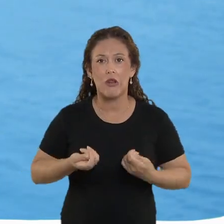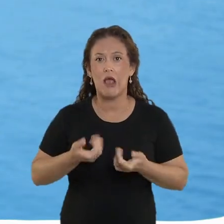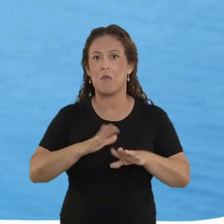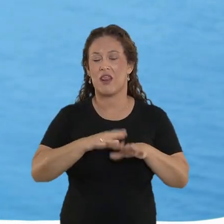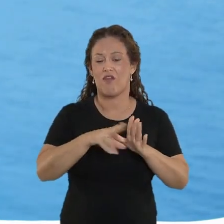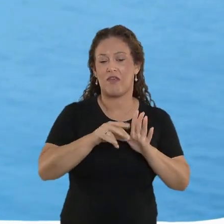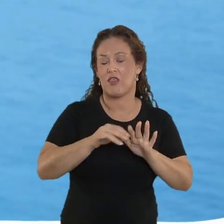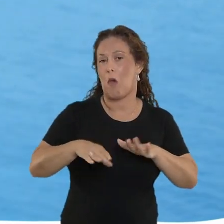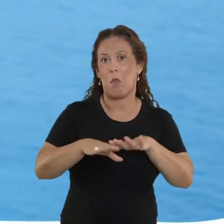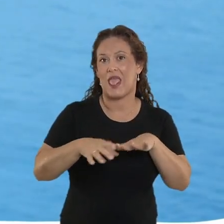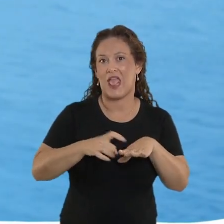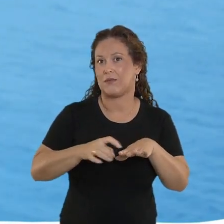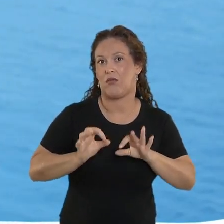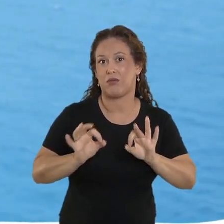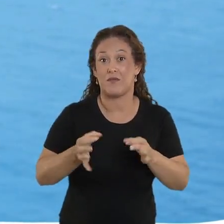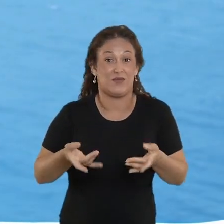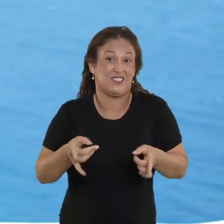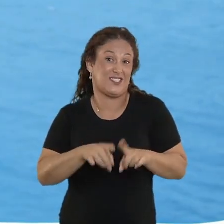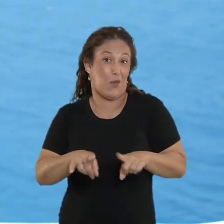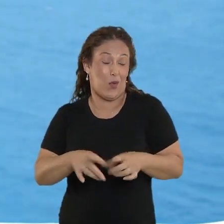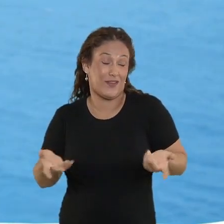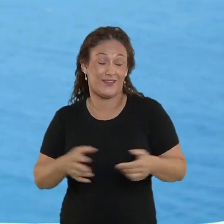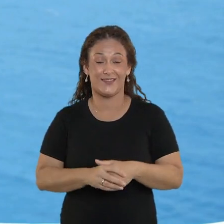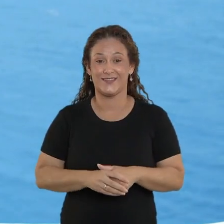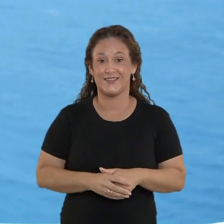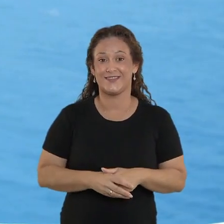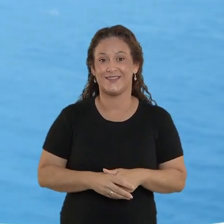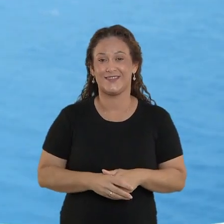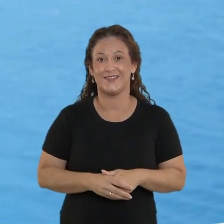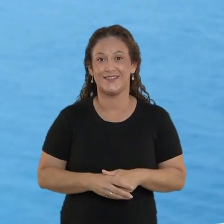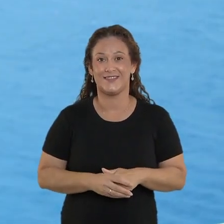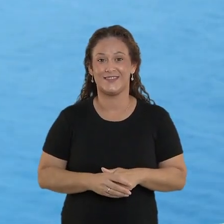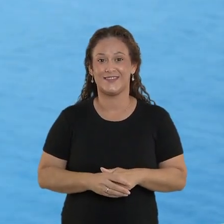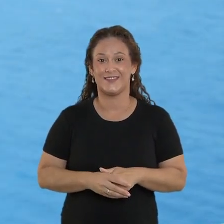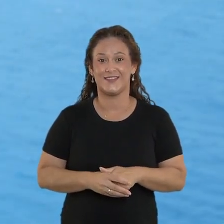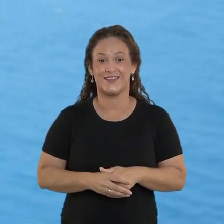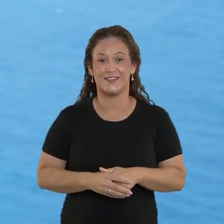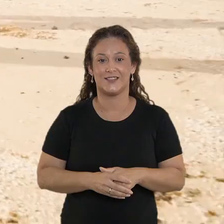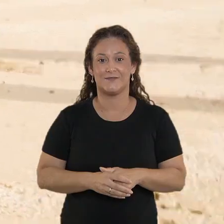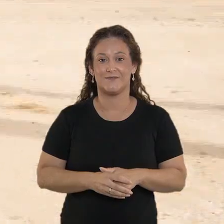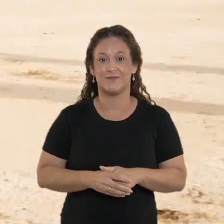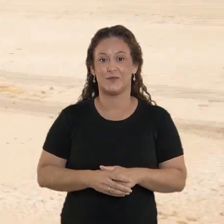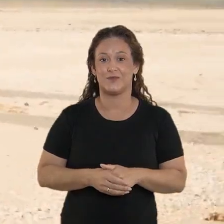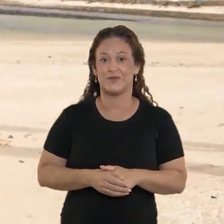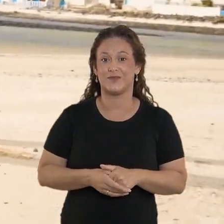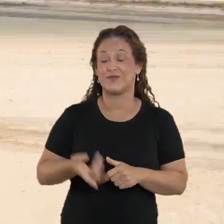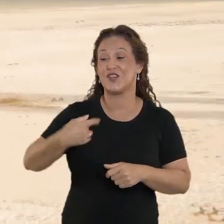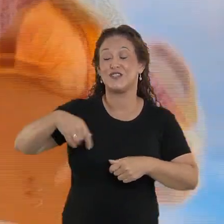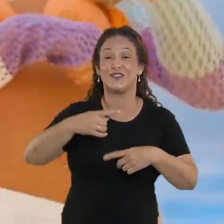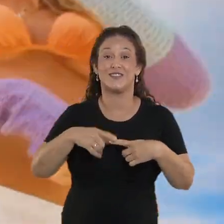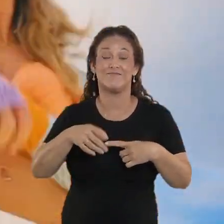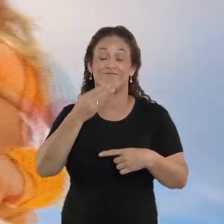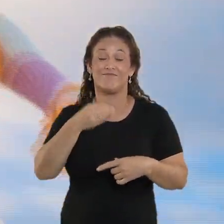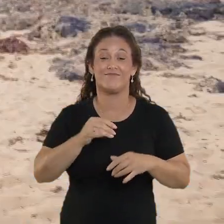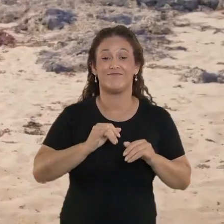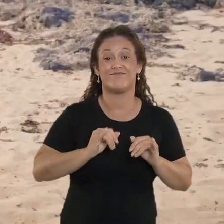muy natural para el vídeo y muy playero. Vamos, lo mismo de siempre. Con el bikini vamos para la playita, vamos a pasarla bien haciendo